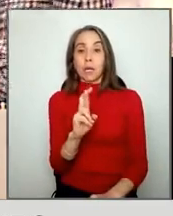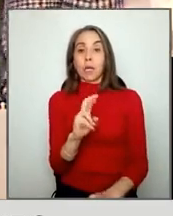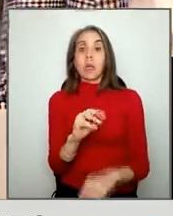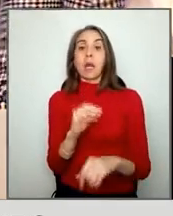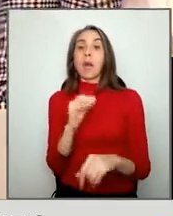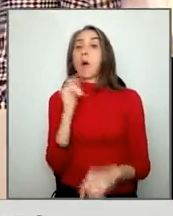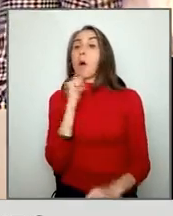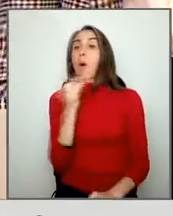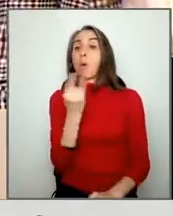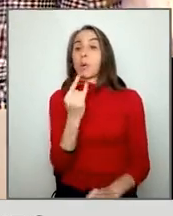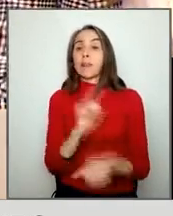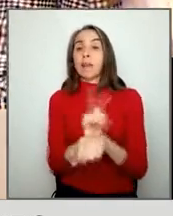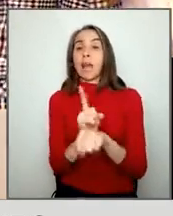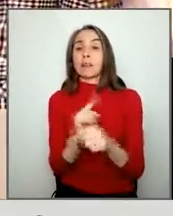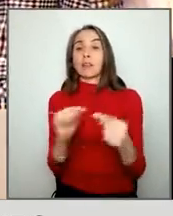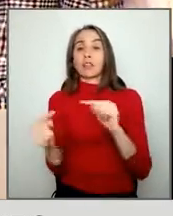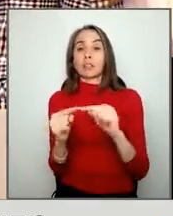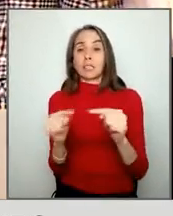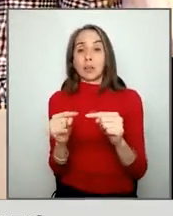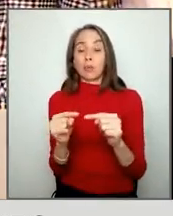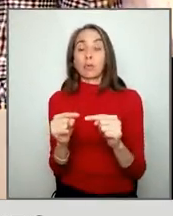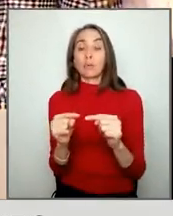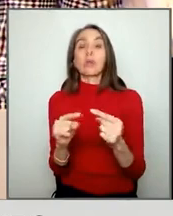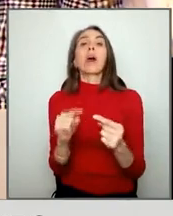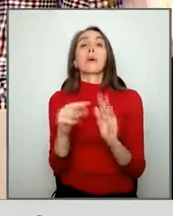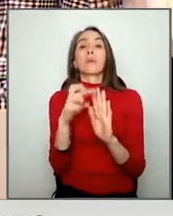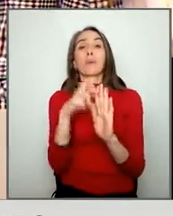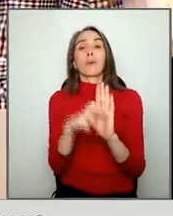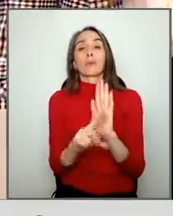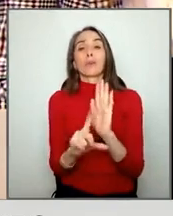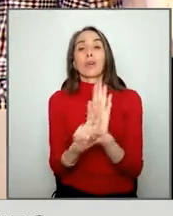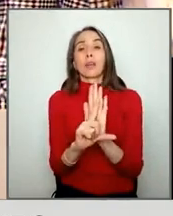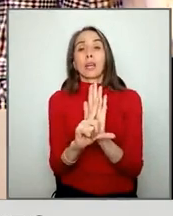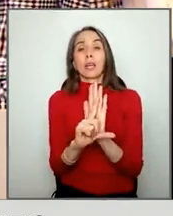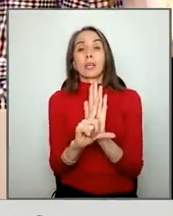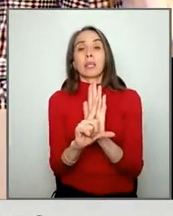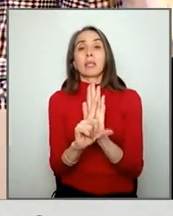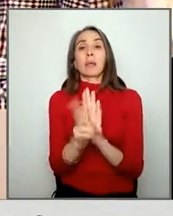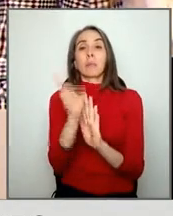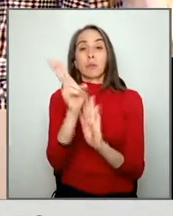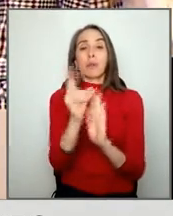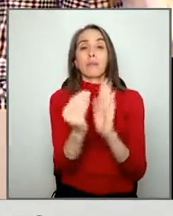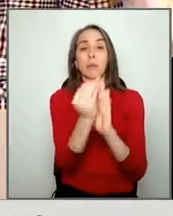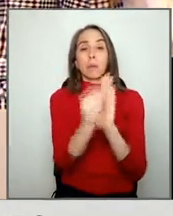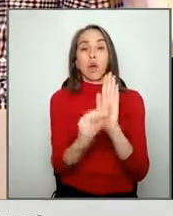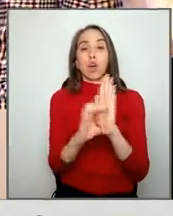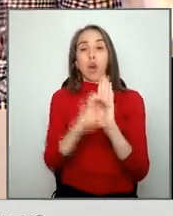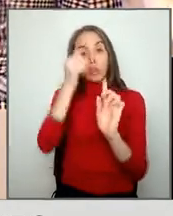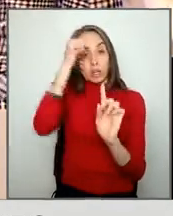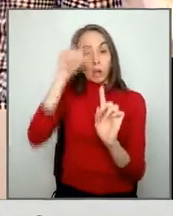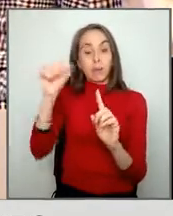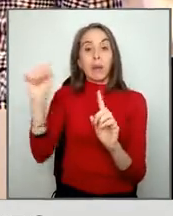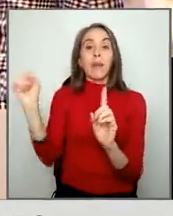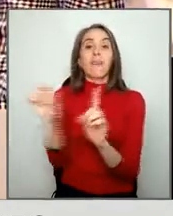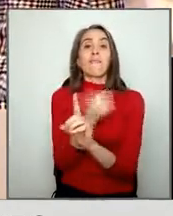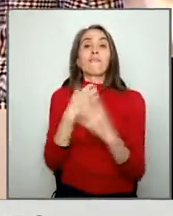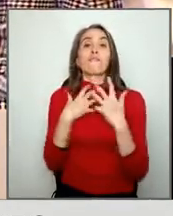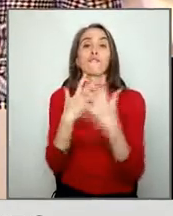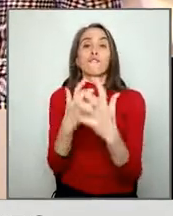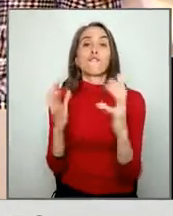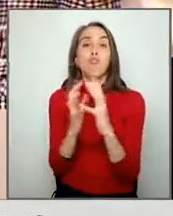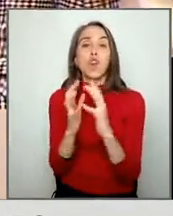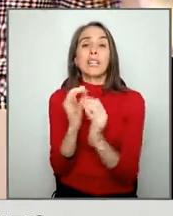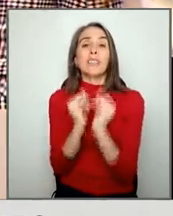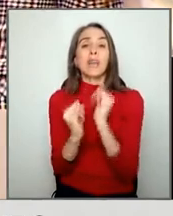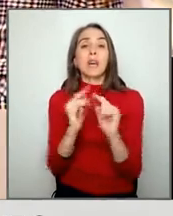de discusión inmediata en la discusión del proyecto de ley que proscribe tipifica y sanciona la violencia digital en sus diversas formas y